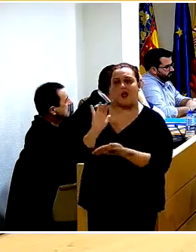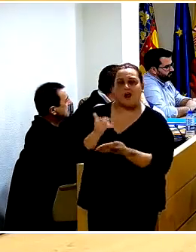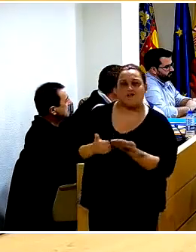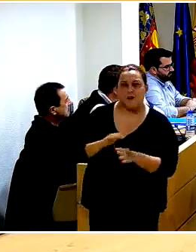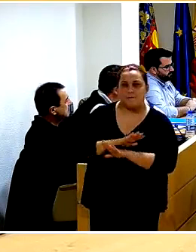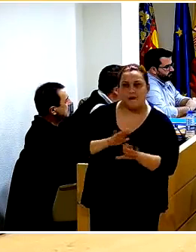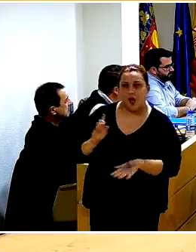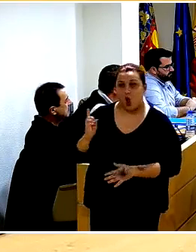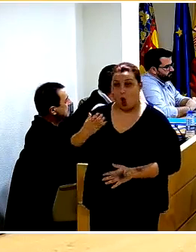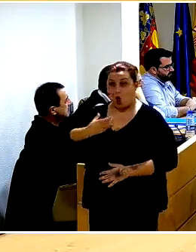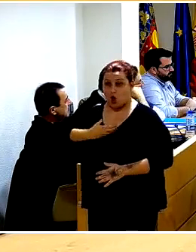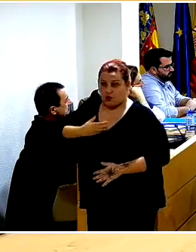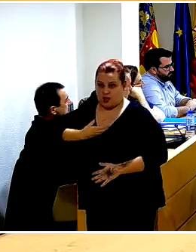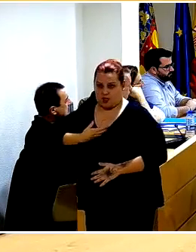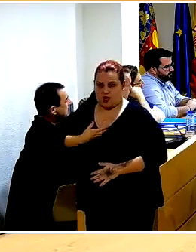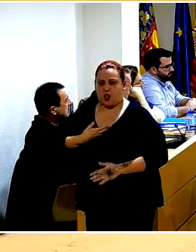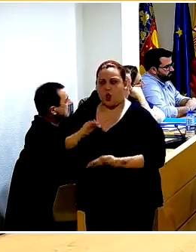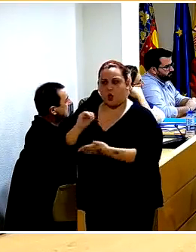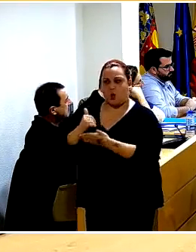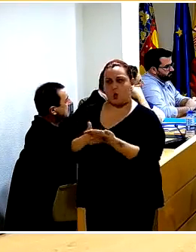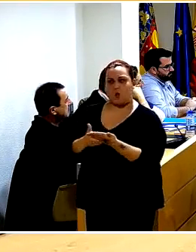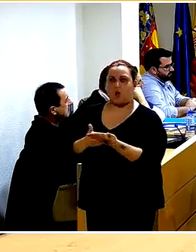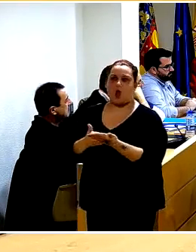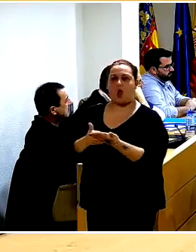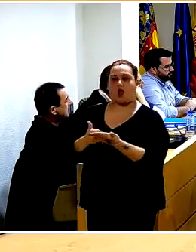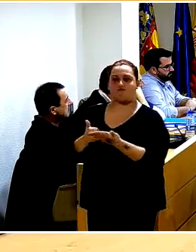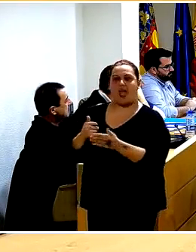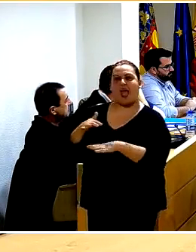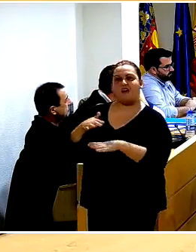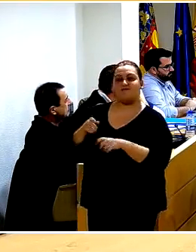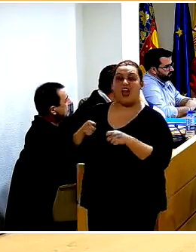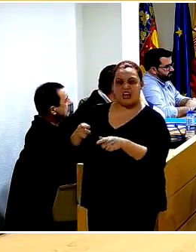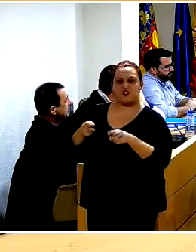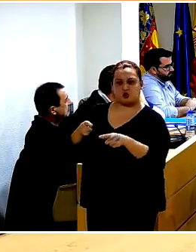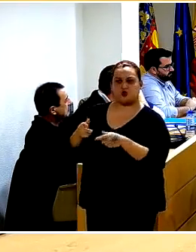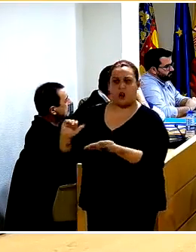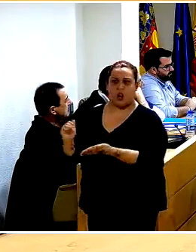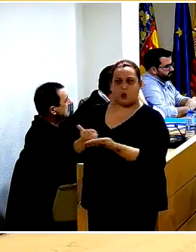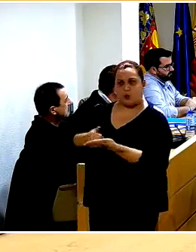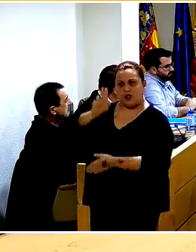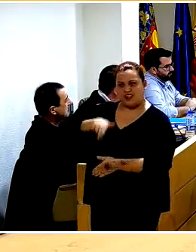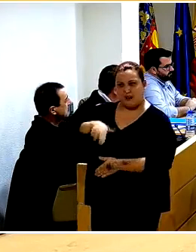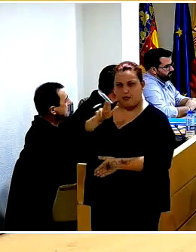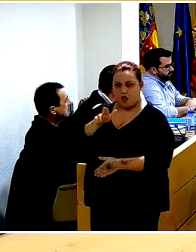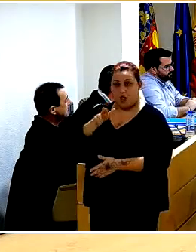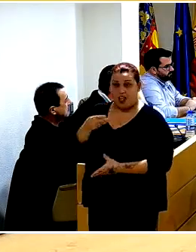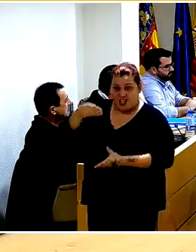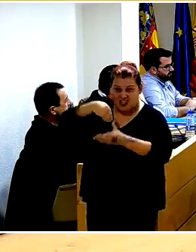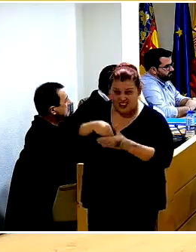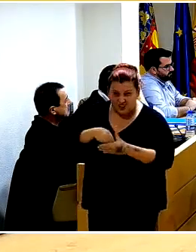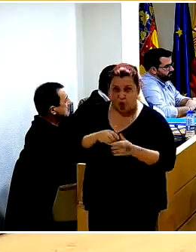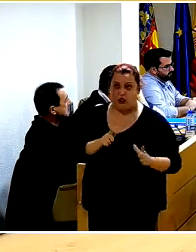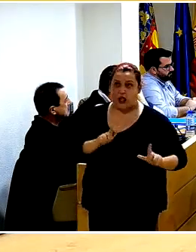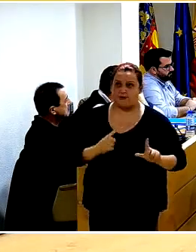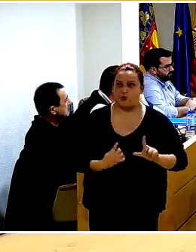concejales que cobran dietas, es decir, que no tienen una retribución, pero que cobran dietas. Pues esas dietas no están incluidas en el capítulo primero, es decir, en